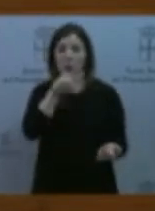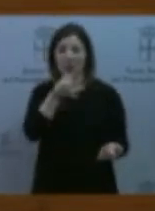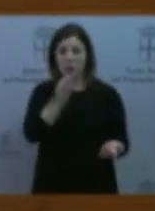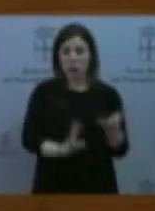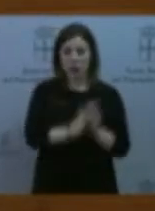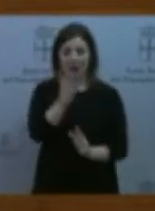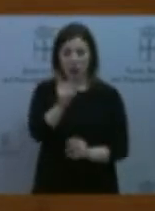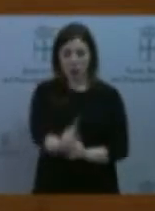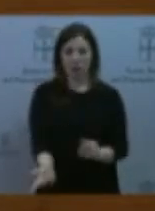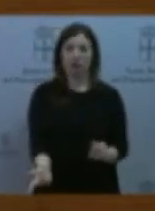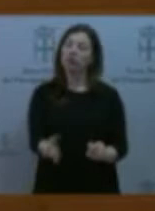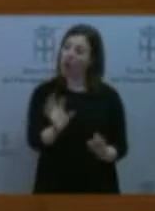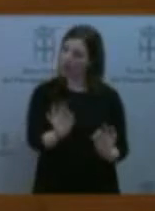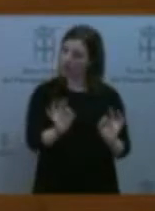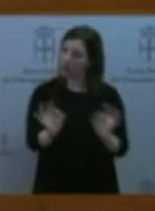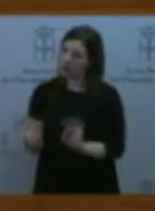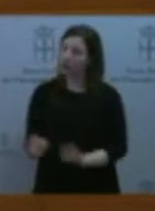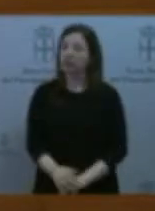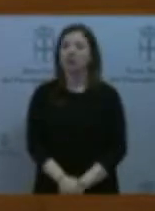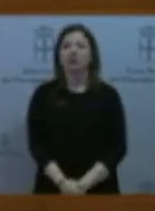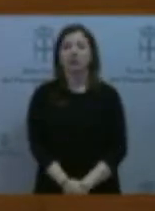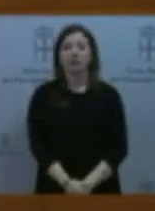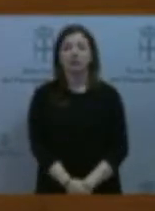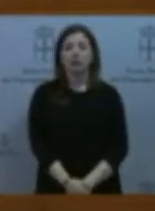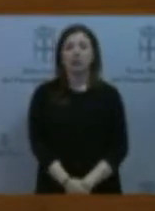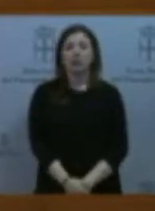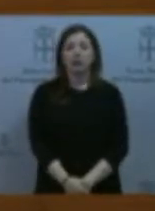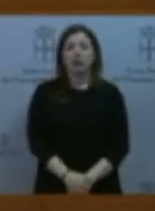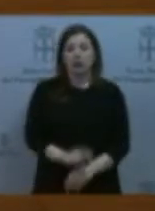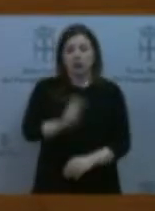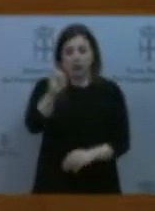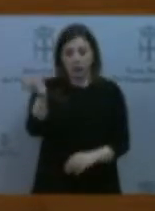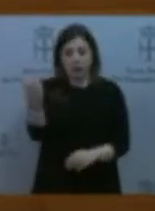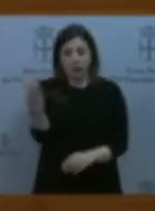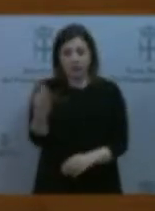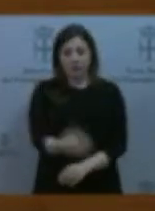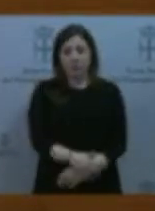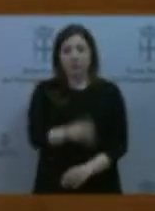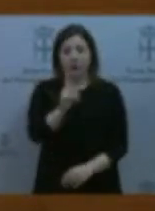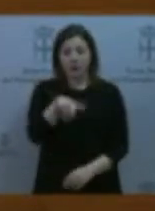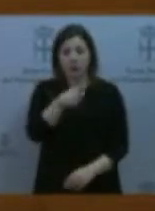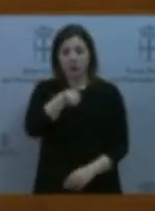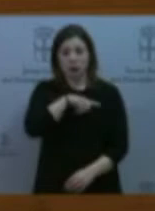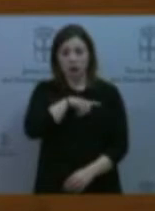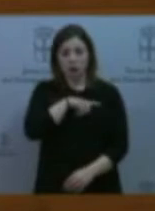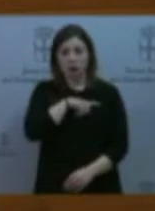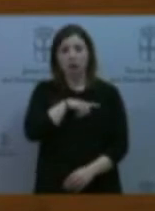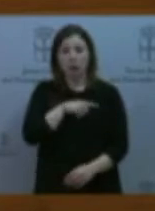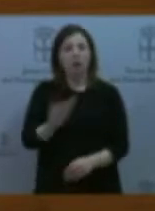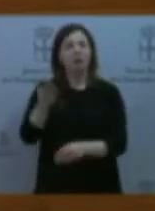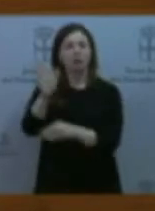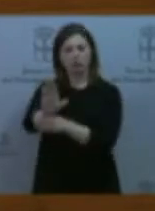es. Por otra parte, nosotros llevamos al Constitucional esta ley. Que el Constitucional decidiera que era una